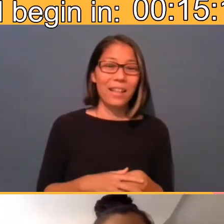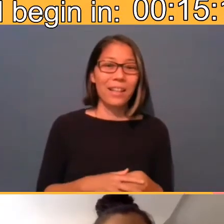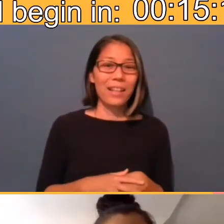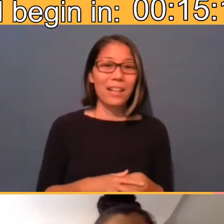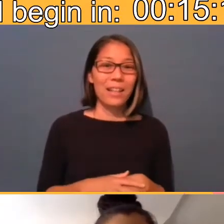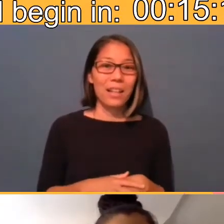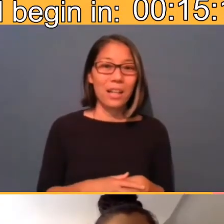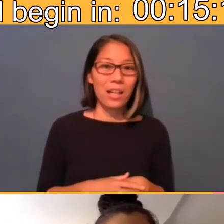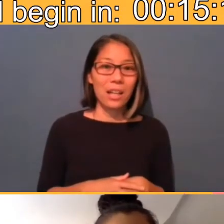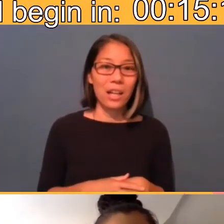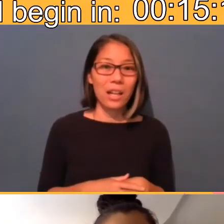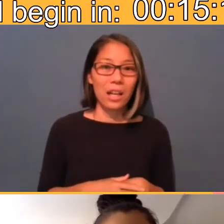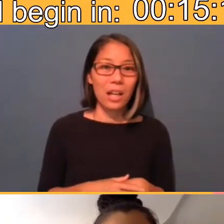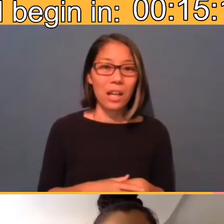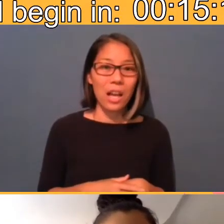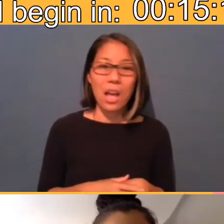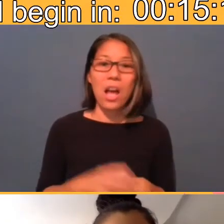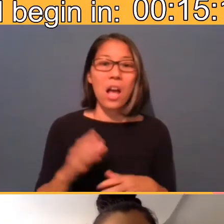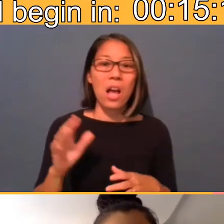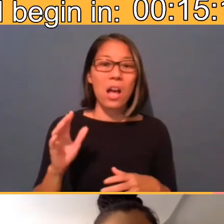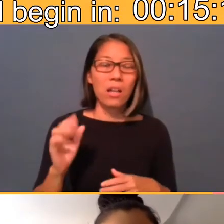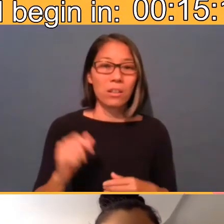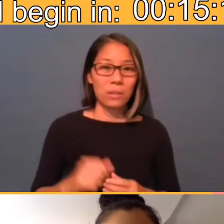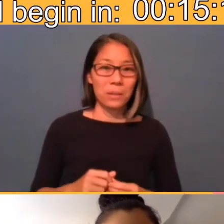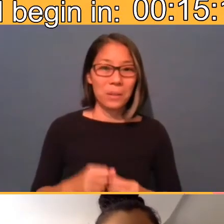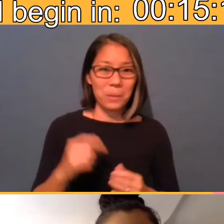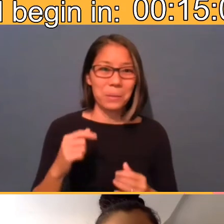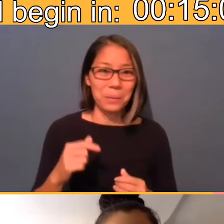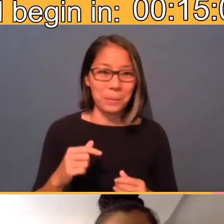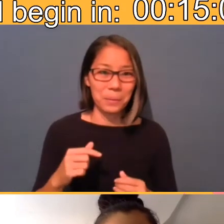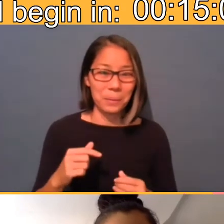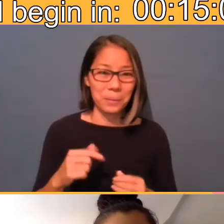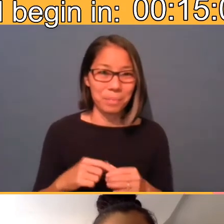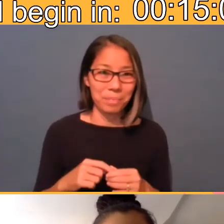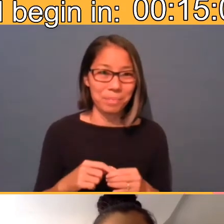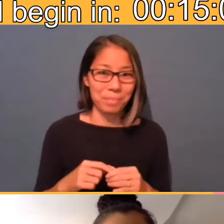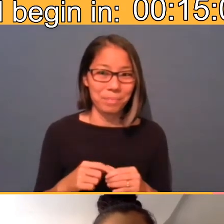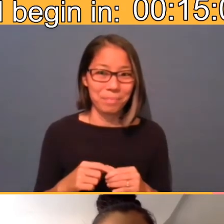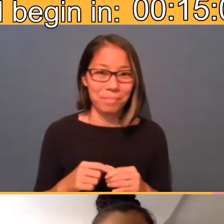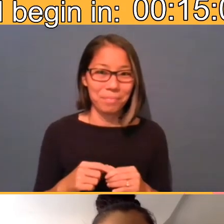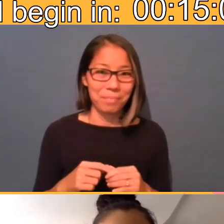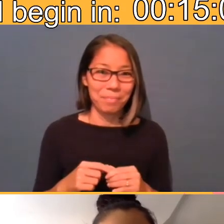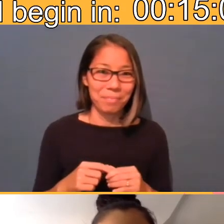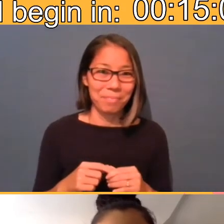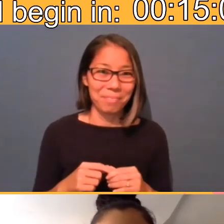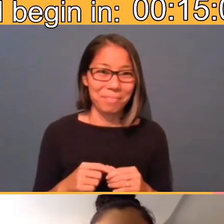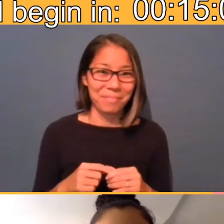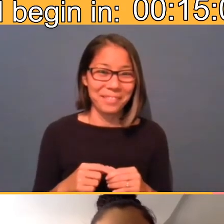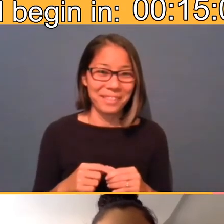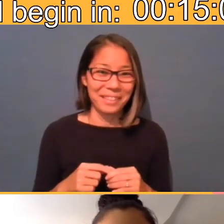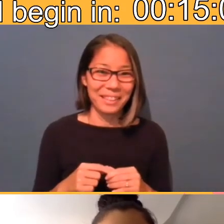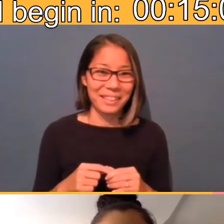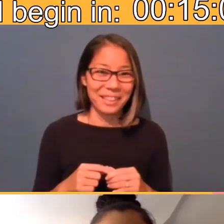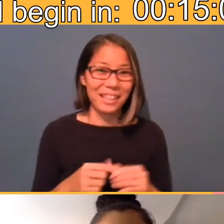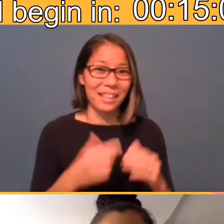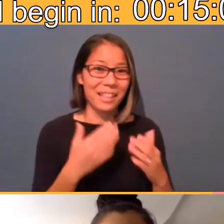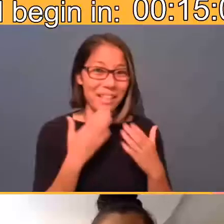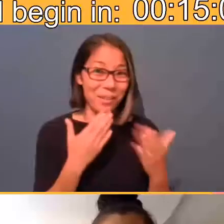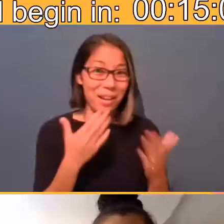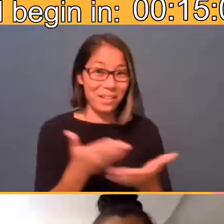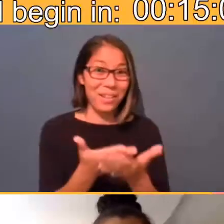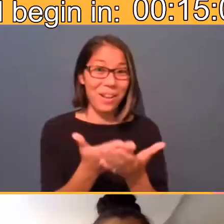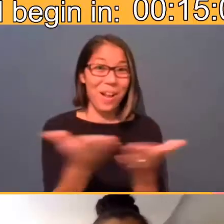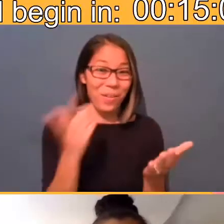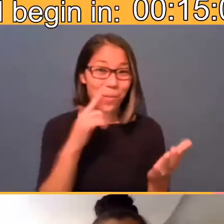nomás quería decir, Sharon nos está dando la bienvenida y decir gracias a todos por